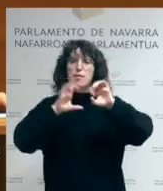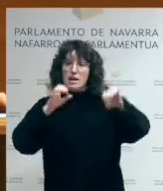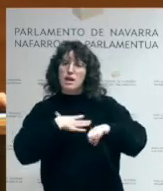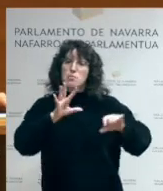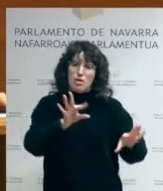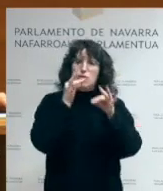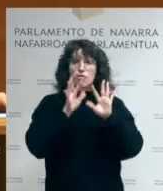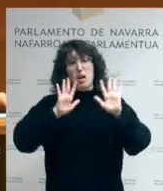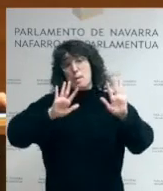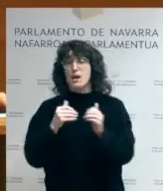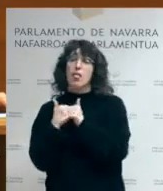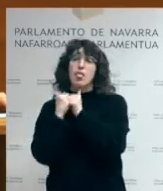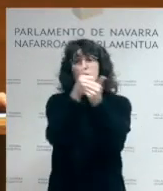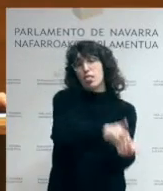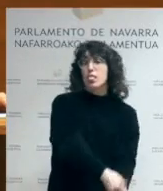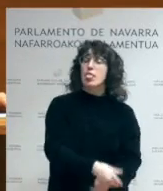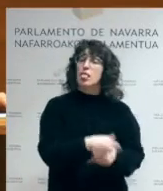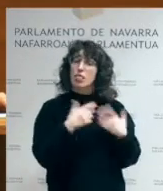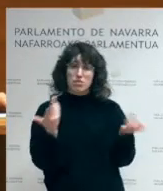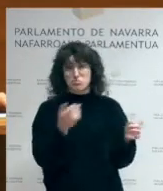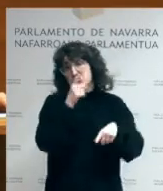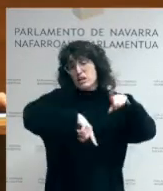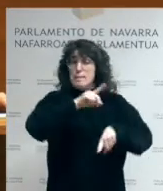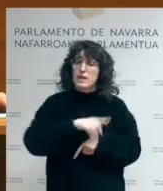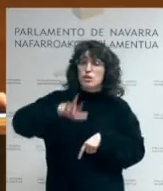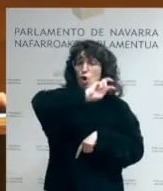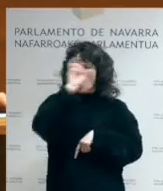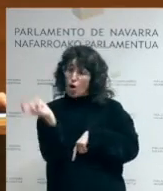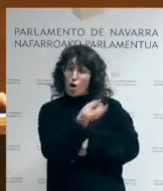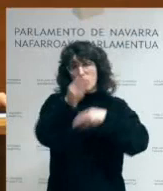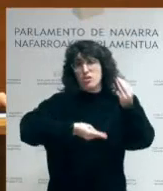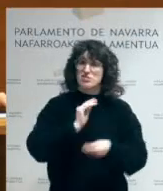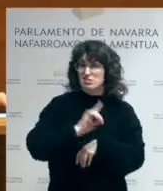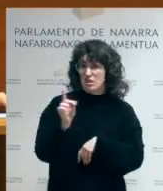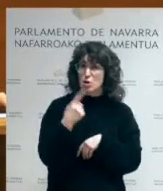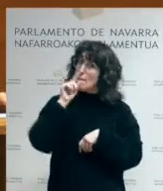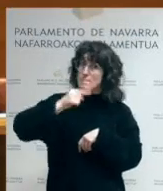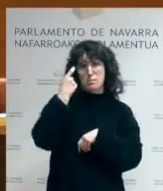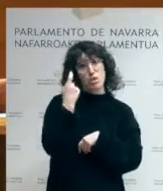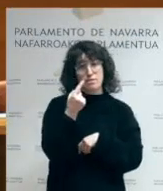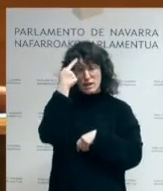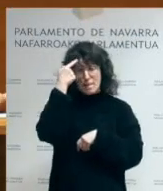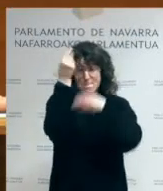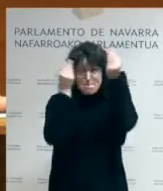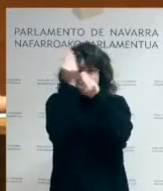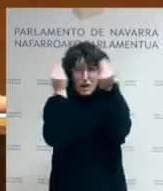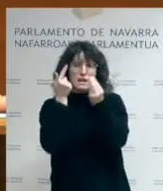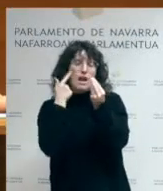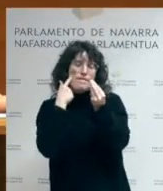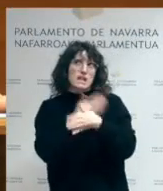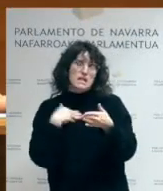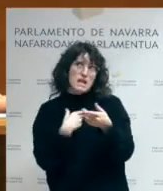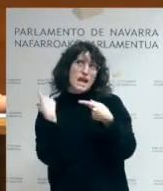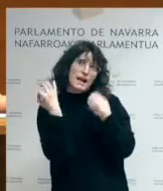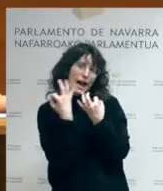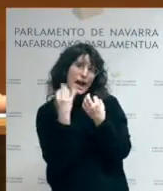lo que ocurre alrededor. Primero hay que pensar qué queremos y luego ya veremos si lo que ocurre